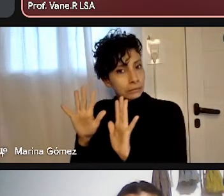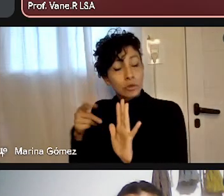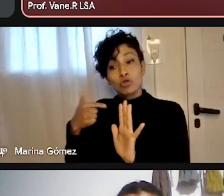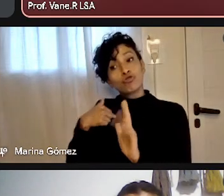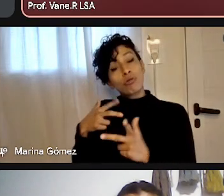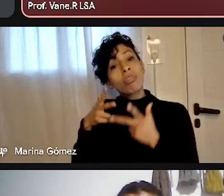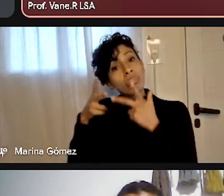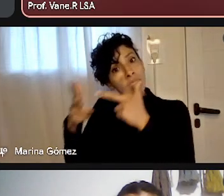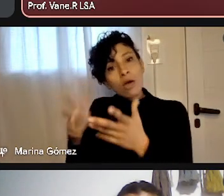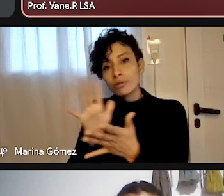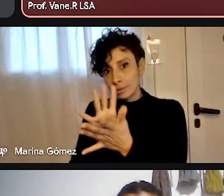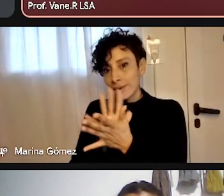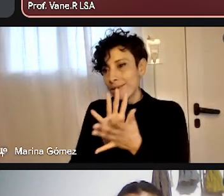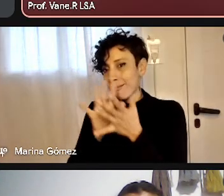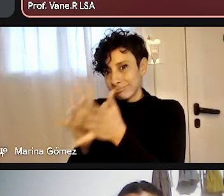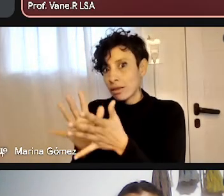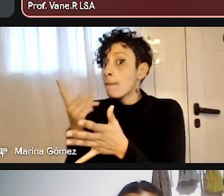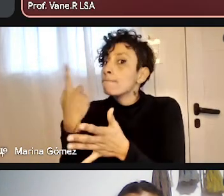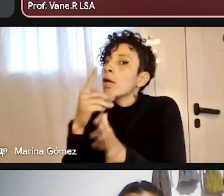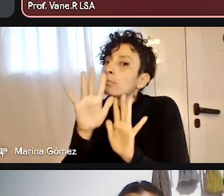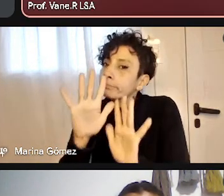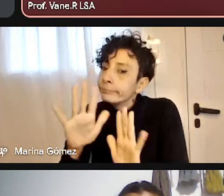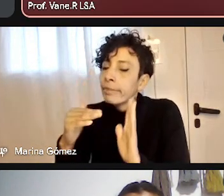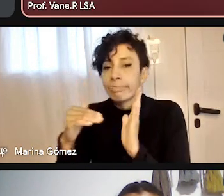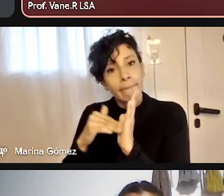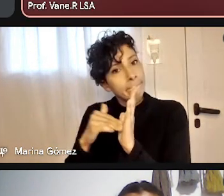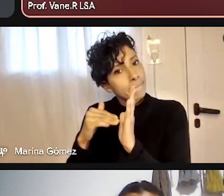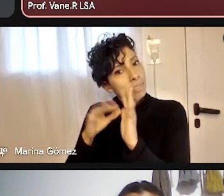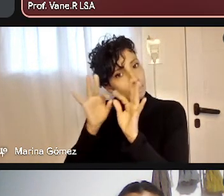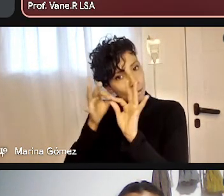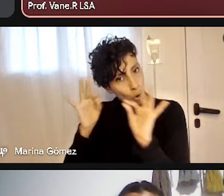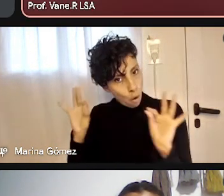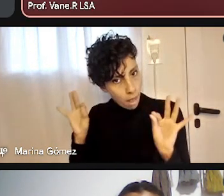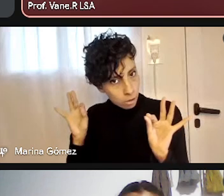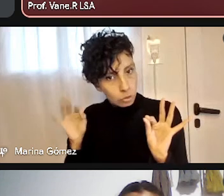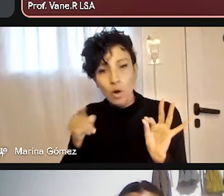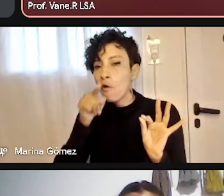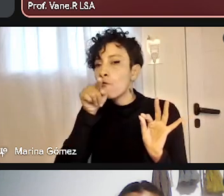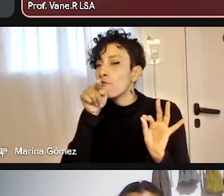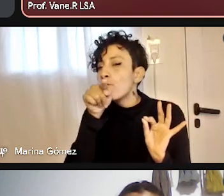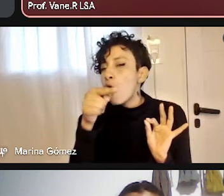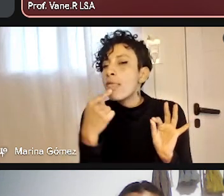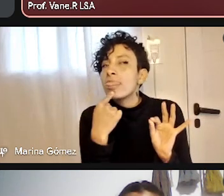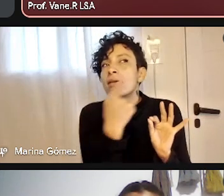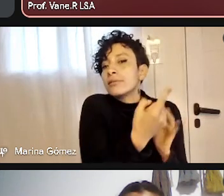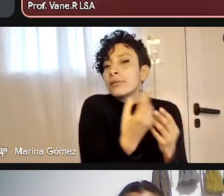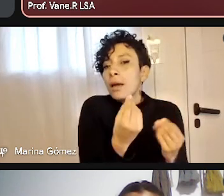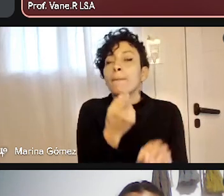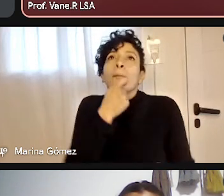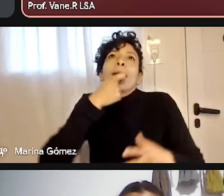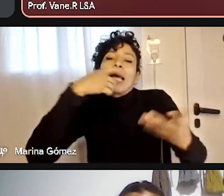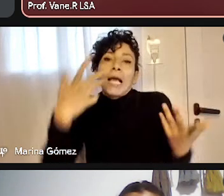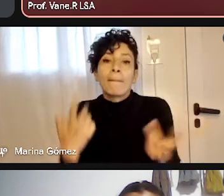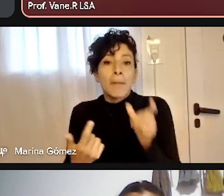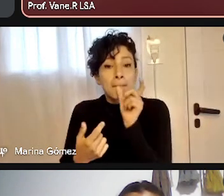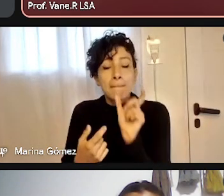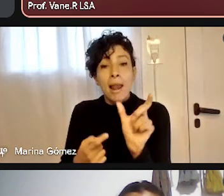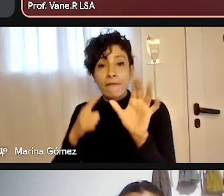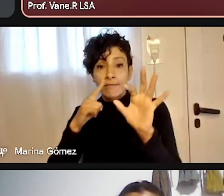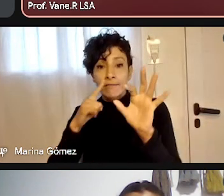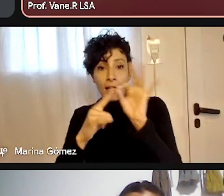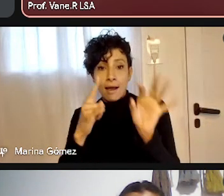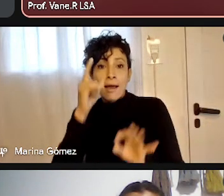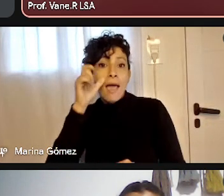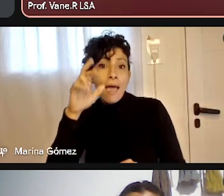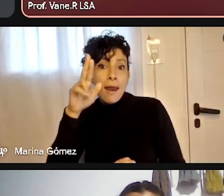se conoce, pero va a depender del contexto, o sea, ¿qué querés decir vos? Pasa con la seña de querer, por ejemplo, o cuando aprendemos, por ejemplo, los